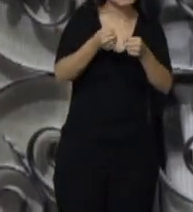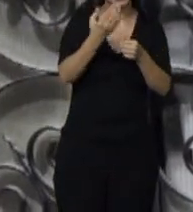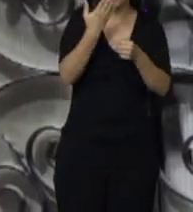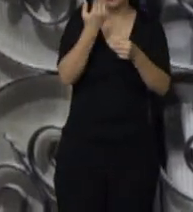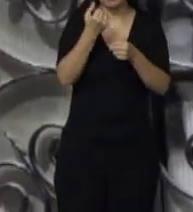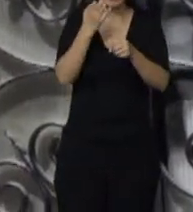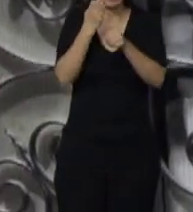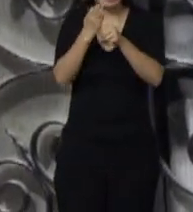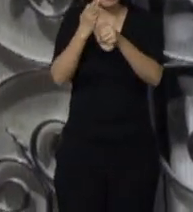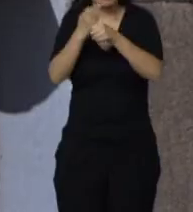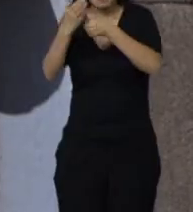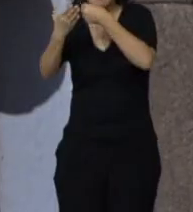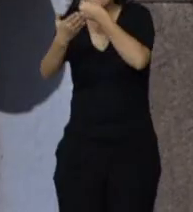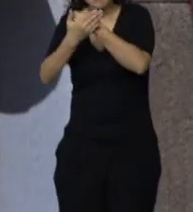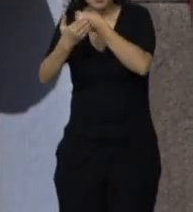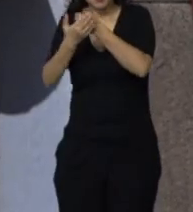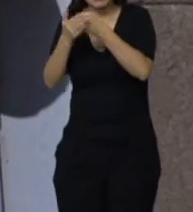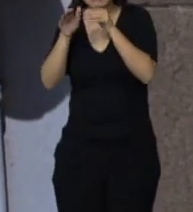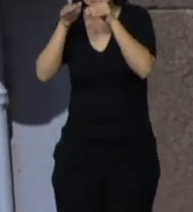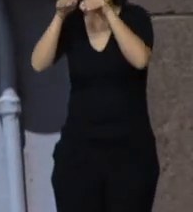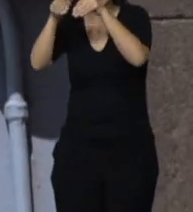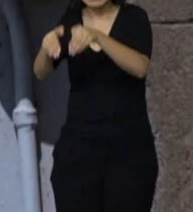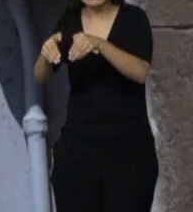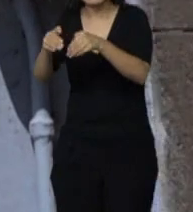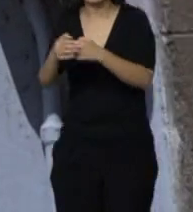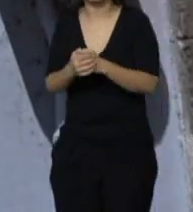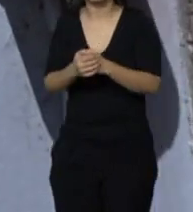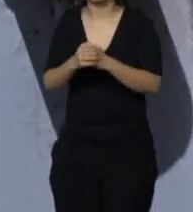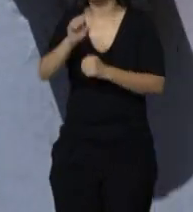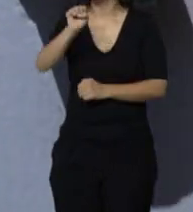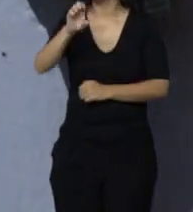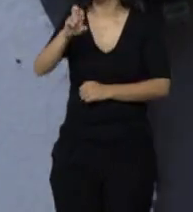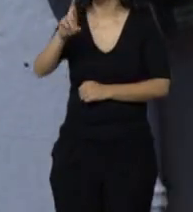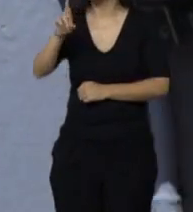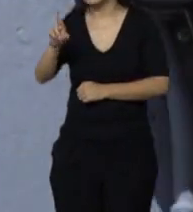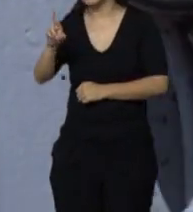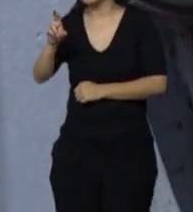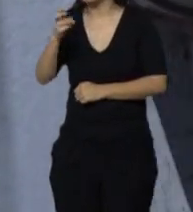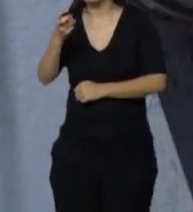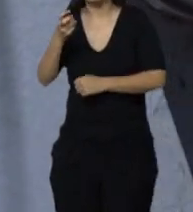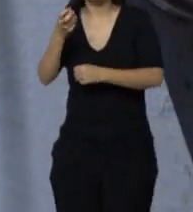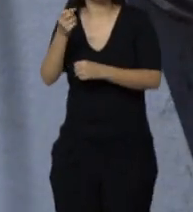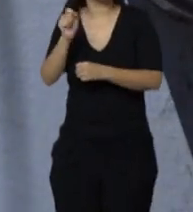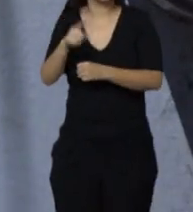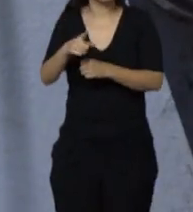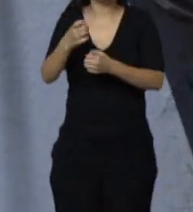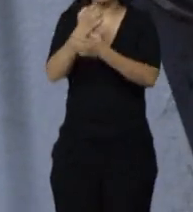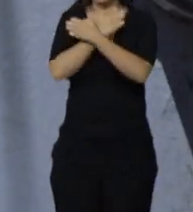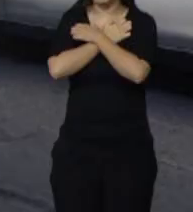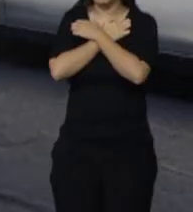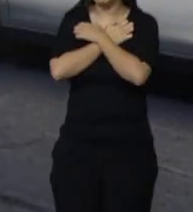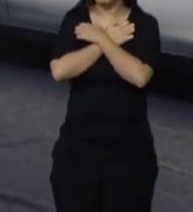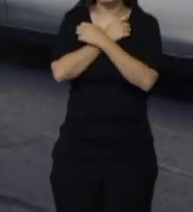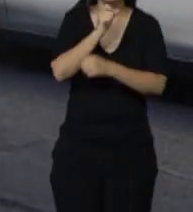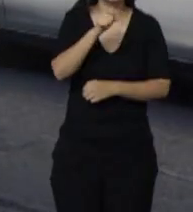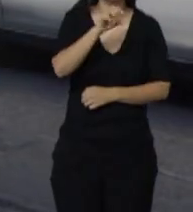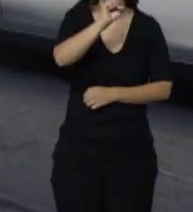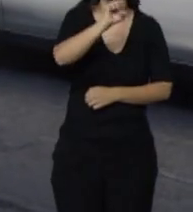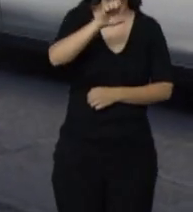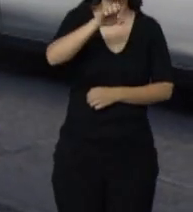proceso de notificación en el sistema de educación estatal regular y la educación transferida que es la cg